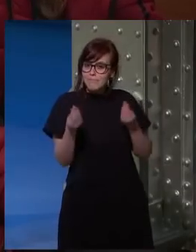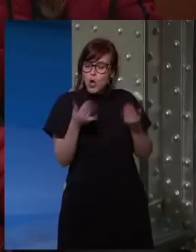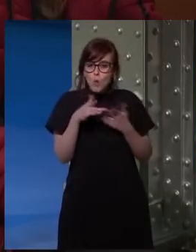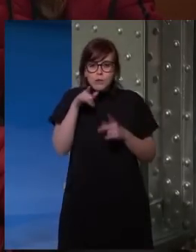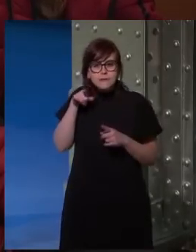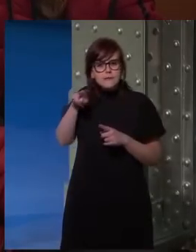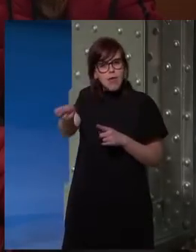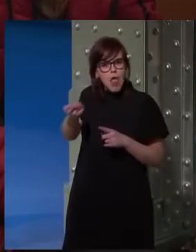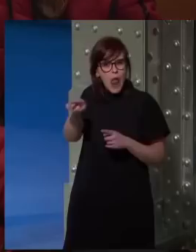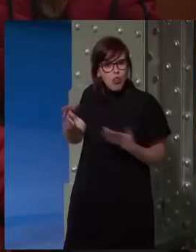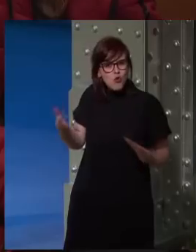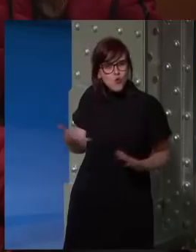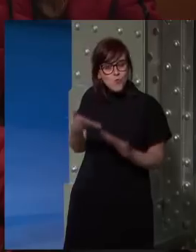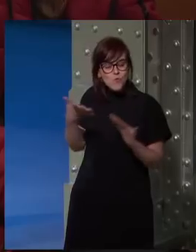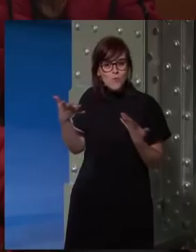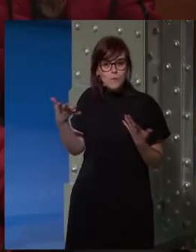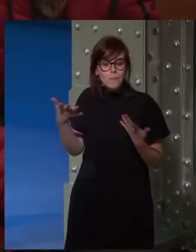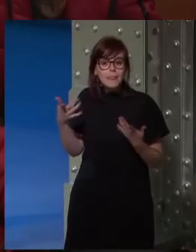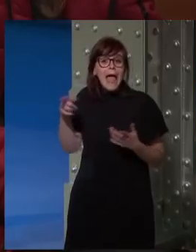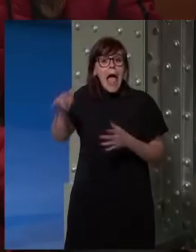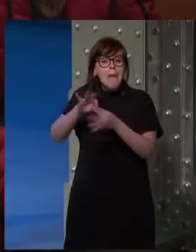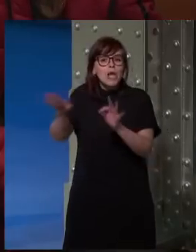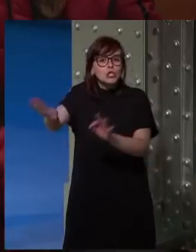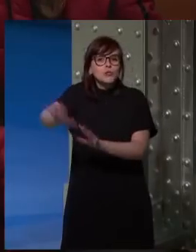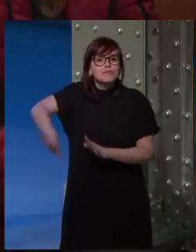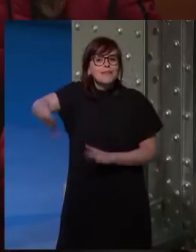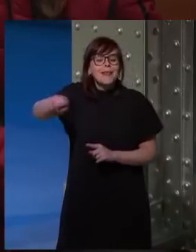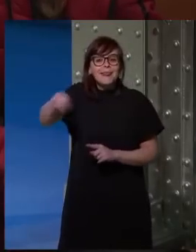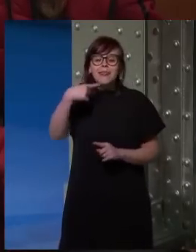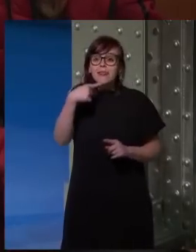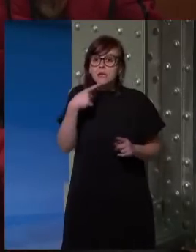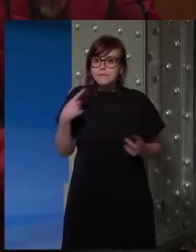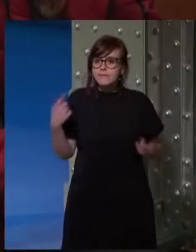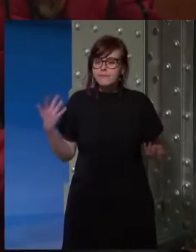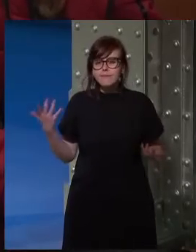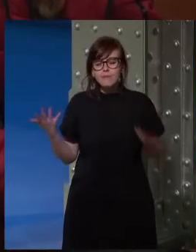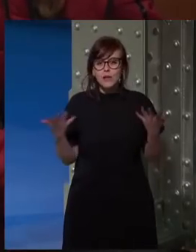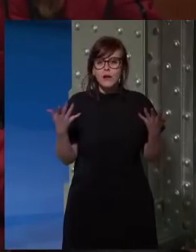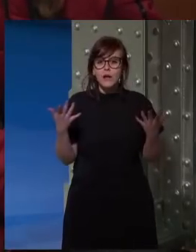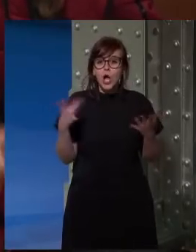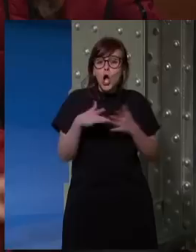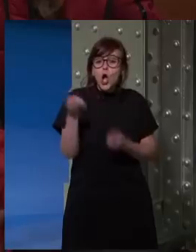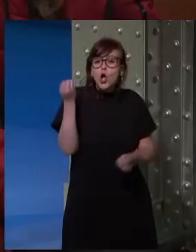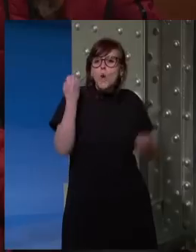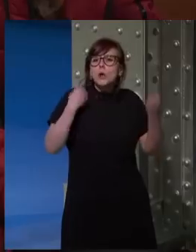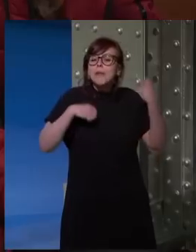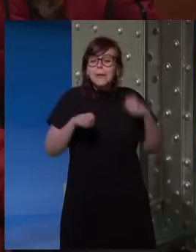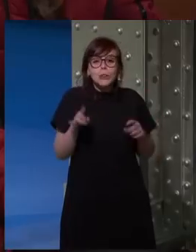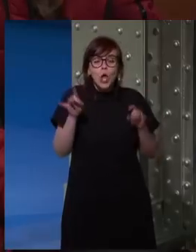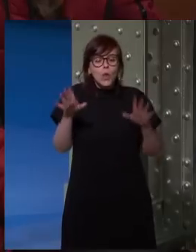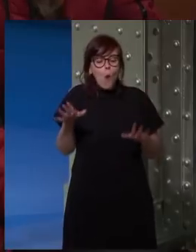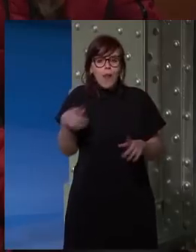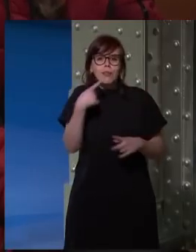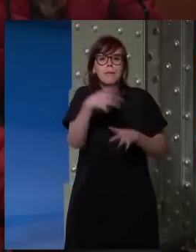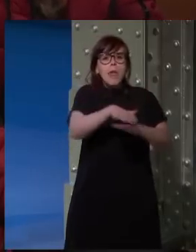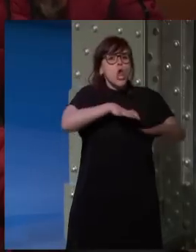bueno, aducen que ellos no se comportan como muchas cosas de las que decimos. Entonces, yo